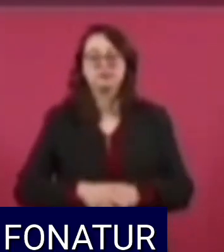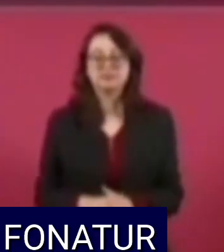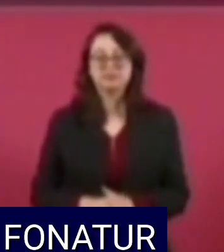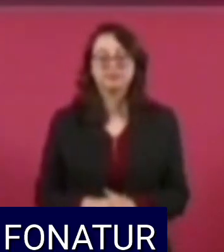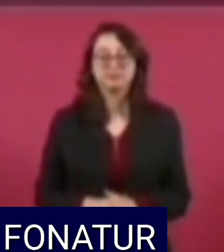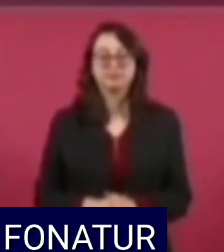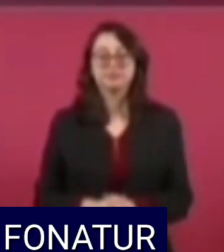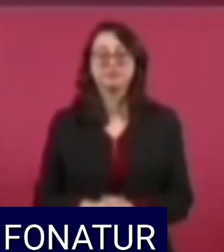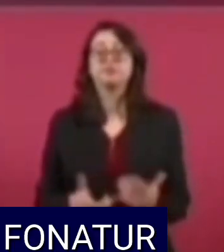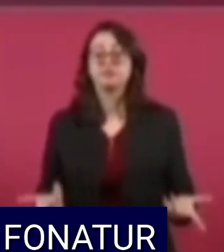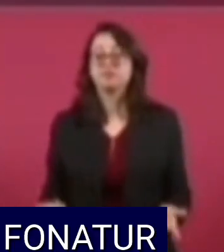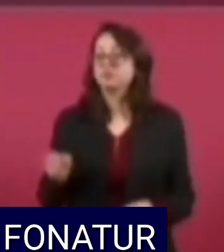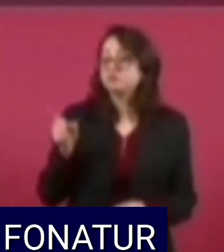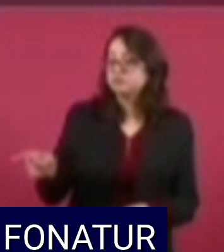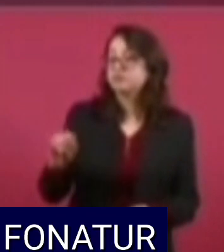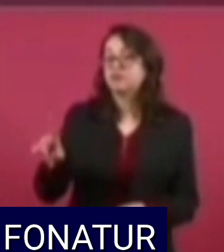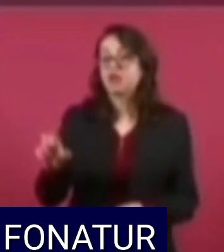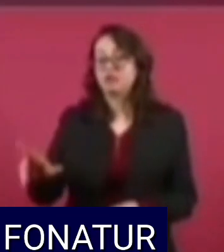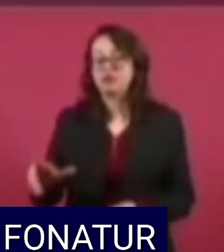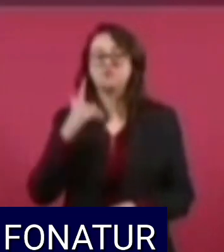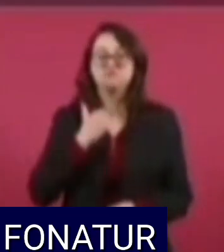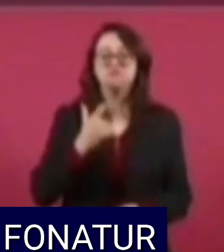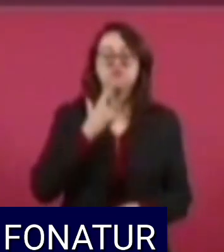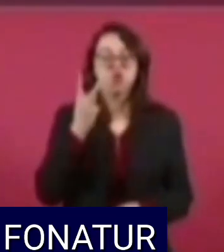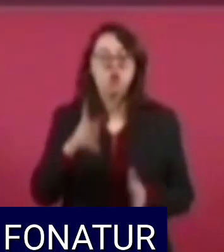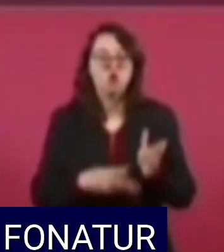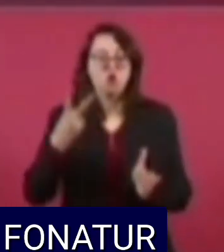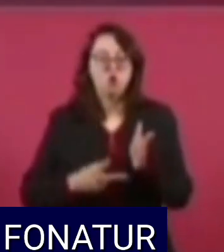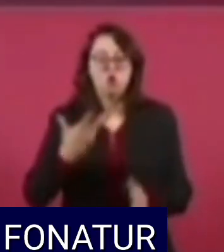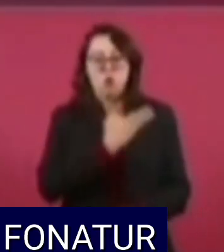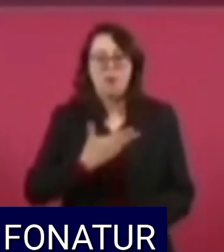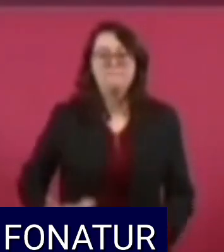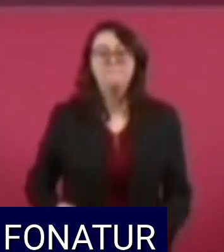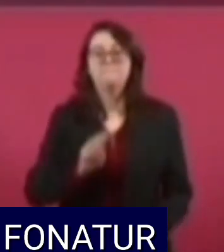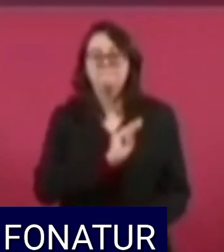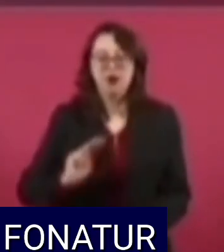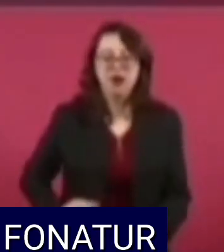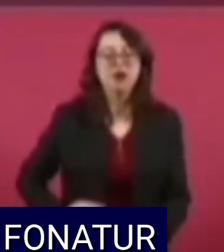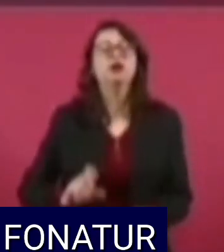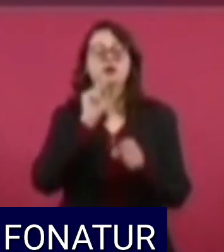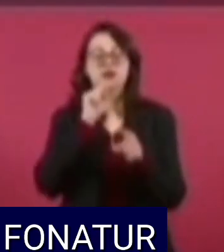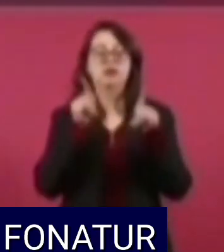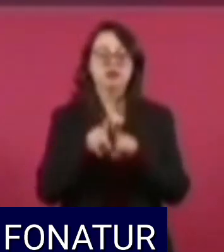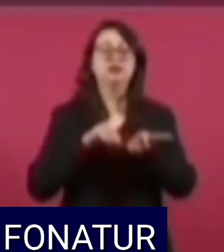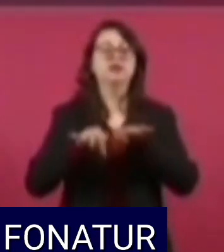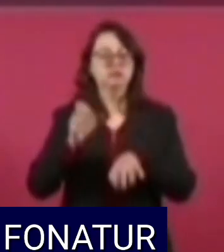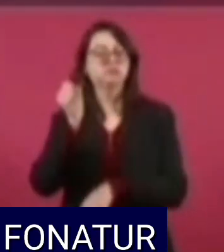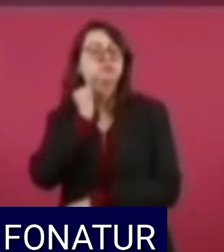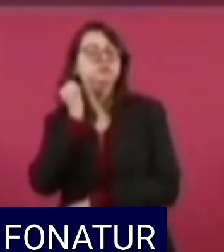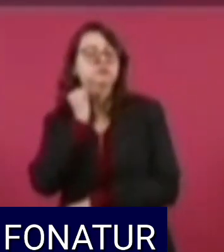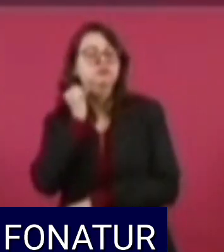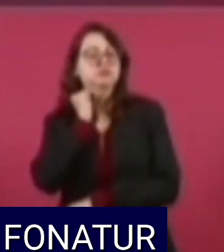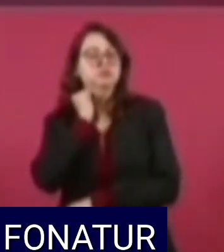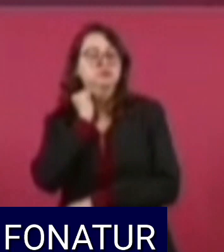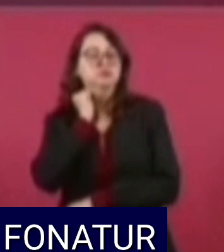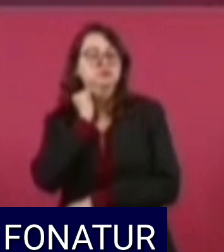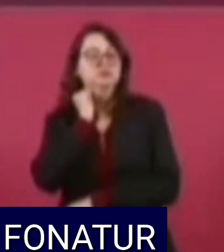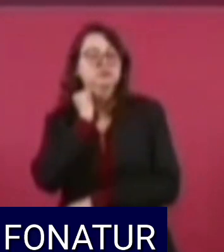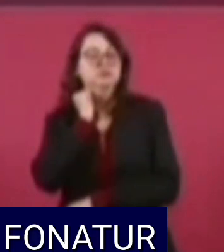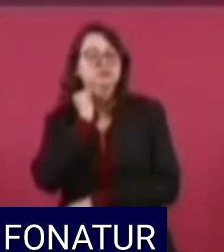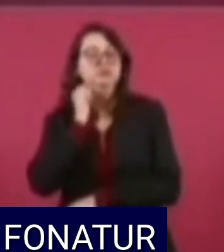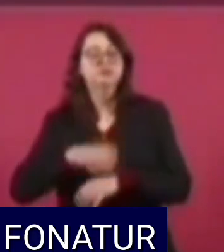en circunstancias difíciles, presidente municipal de Comalcalco, senador de la República,